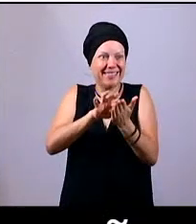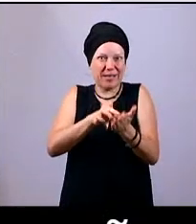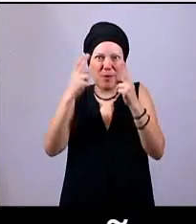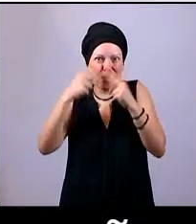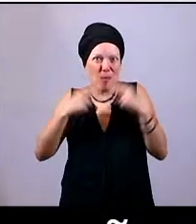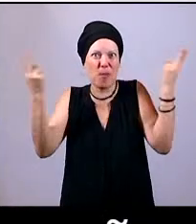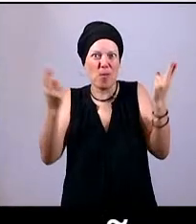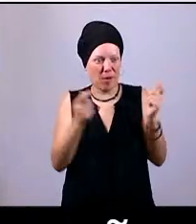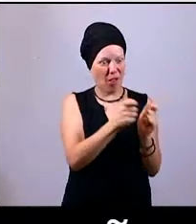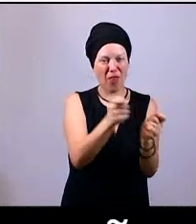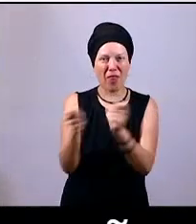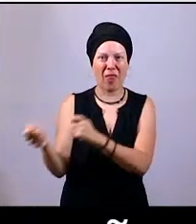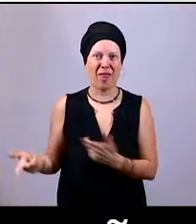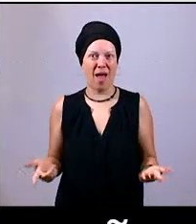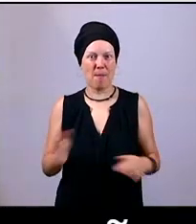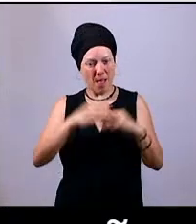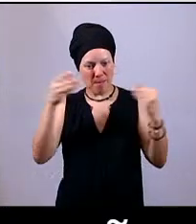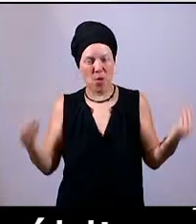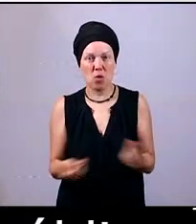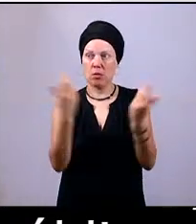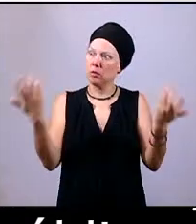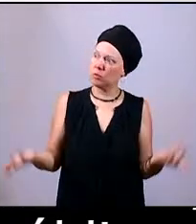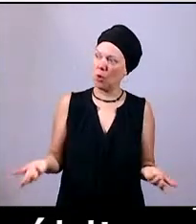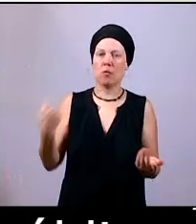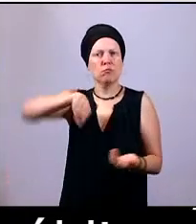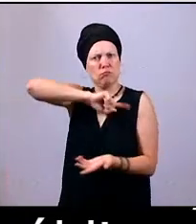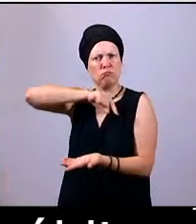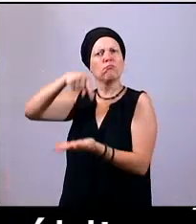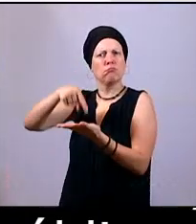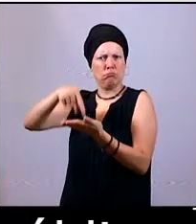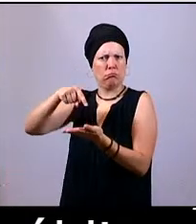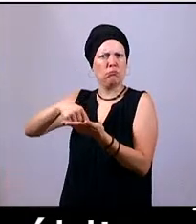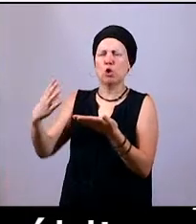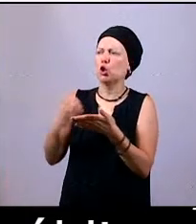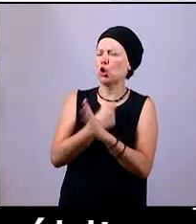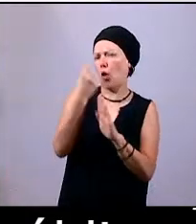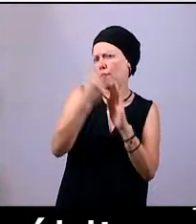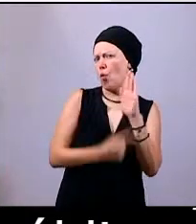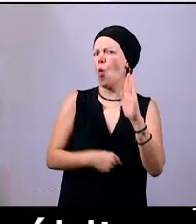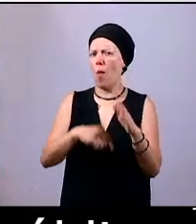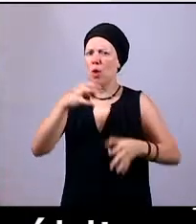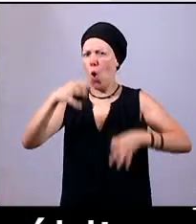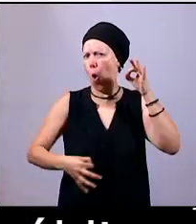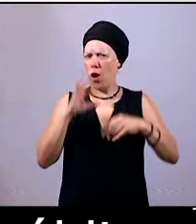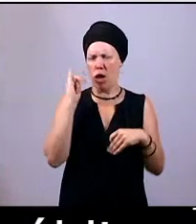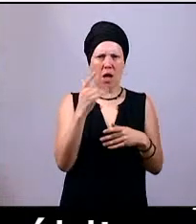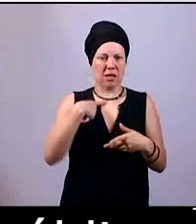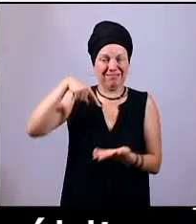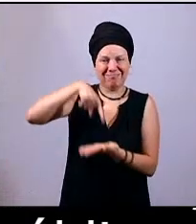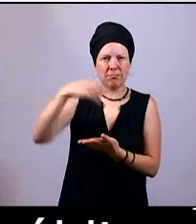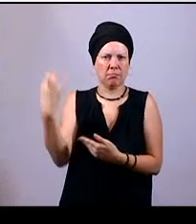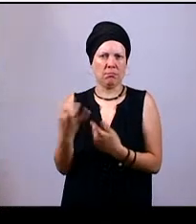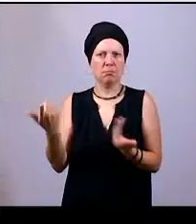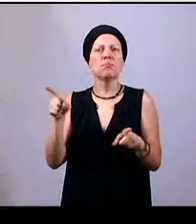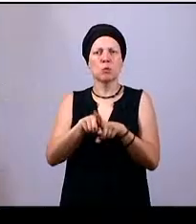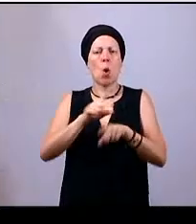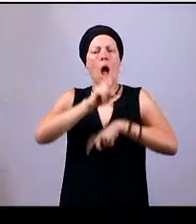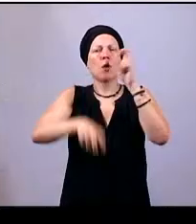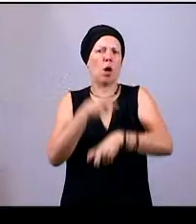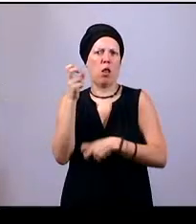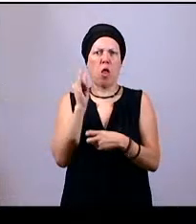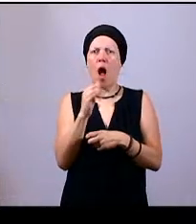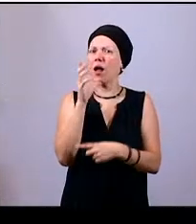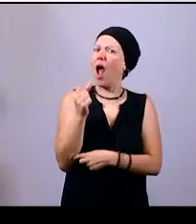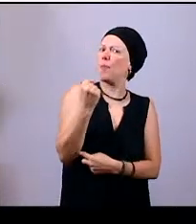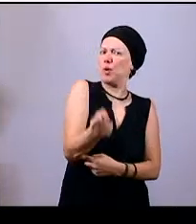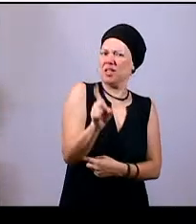servicios públicos. Por lo tanto, vamos a exigirlo con todo ese fundamento jurídico que exige, que ampara esa actualización de las entregas